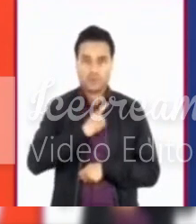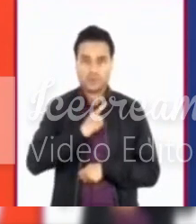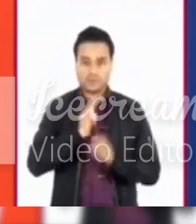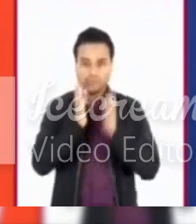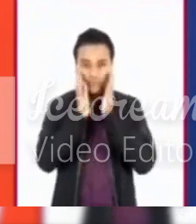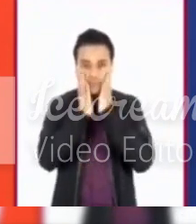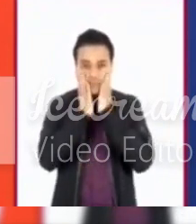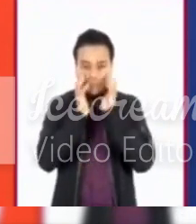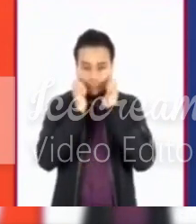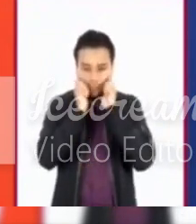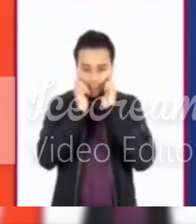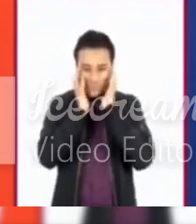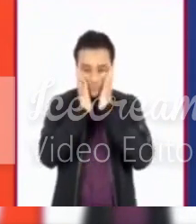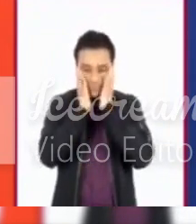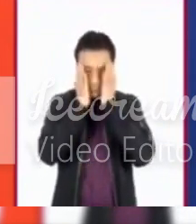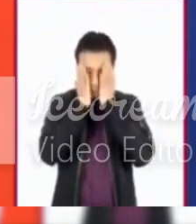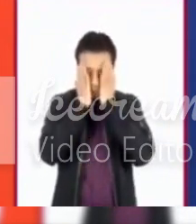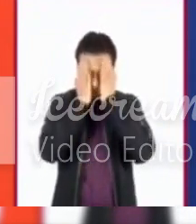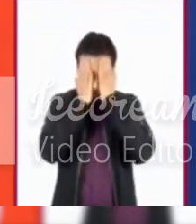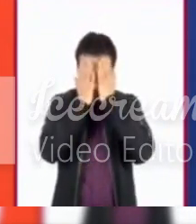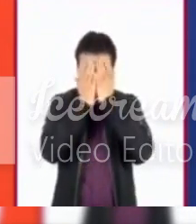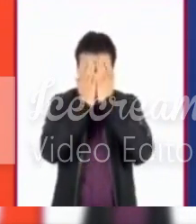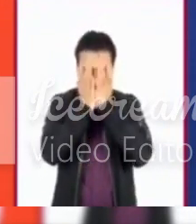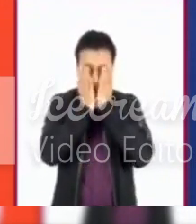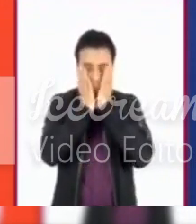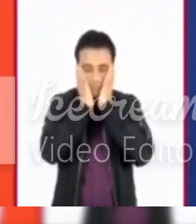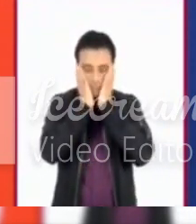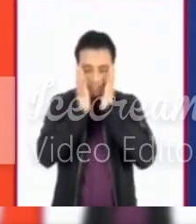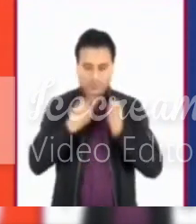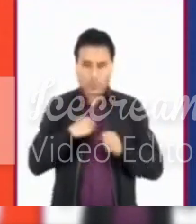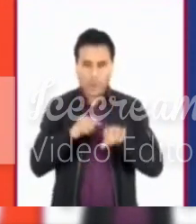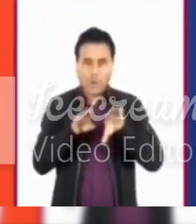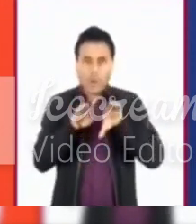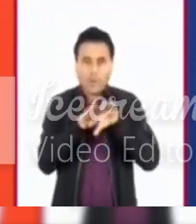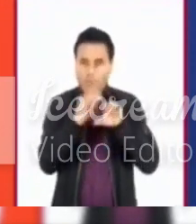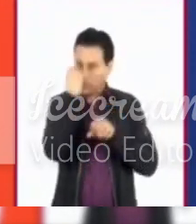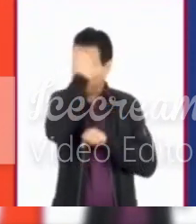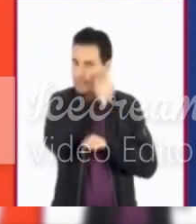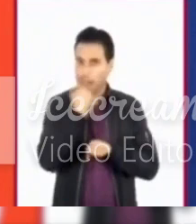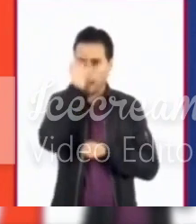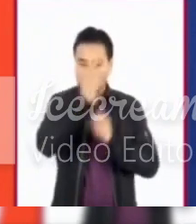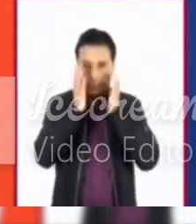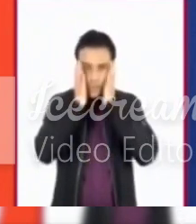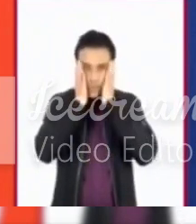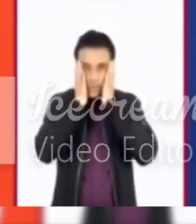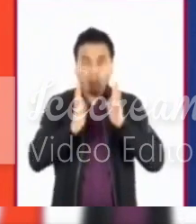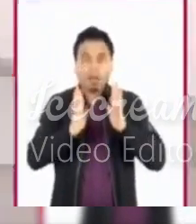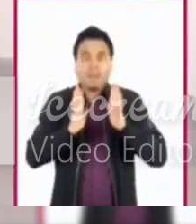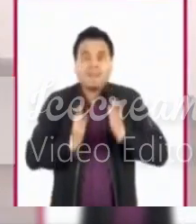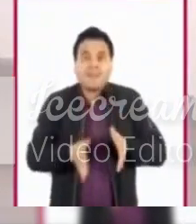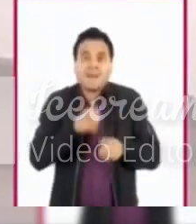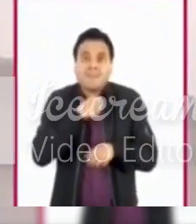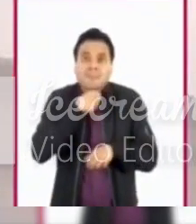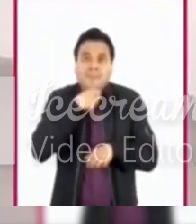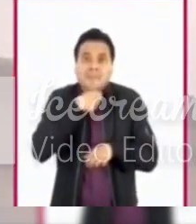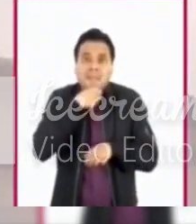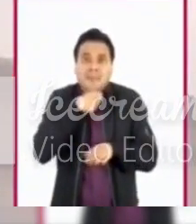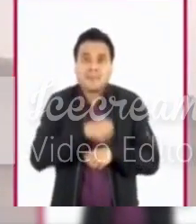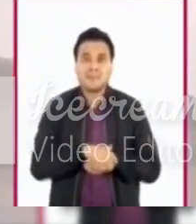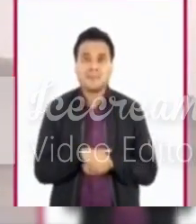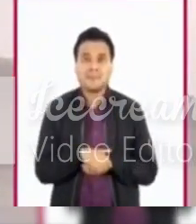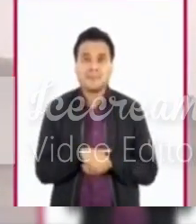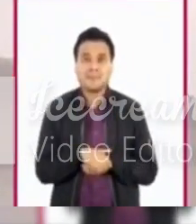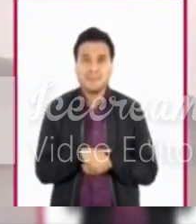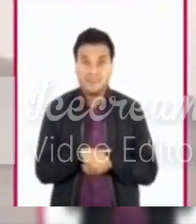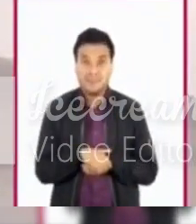a todo detalle para ver cómo son. ¿Cómo ha pasado el tiempo, verdad?